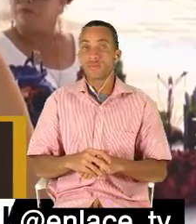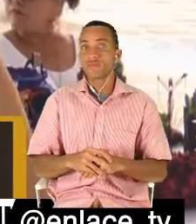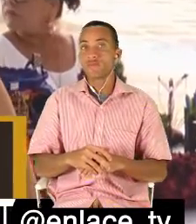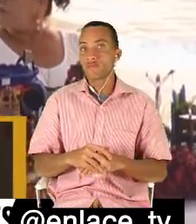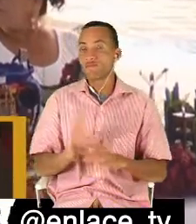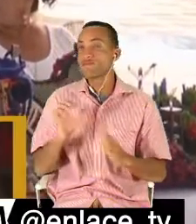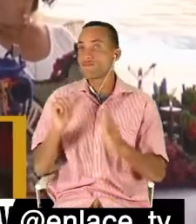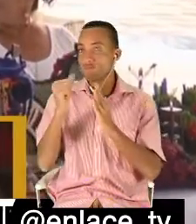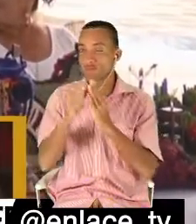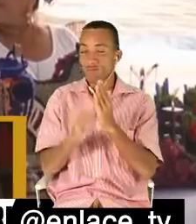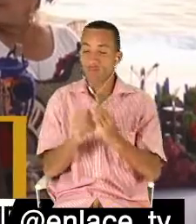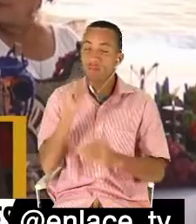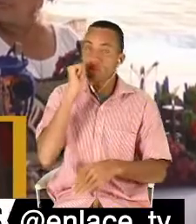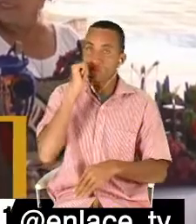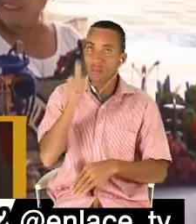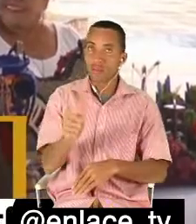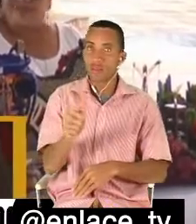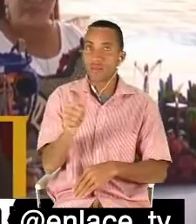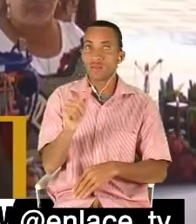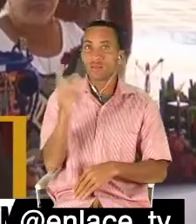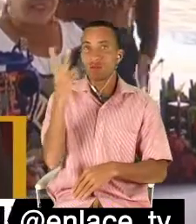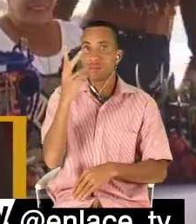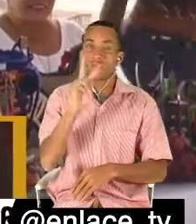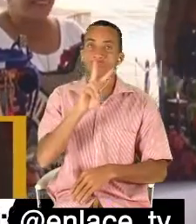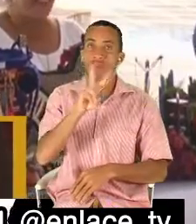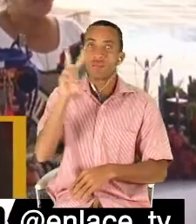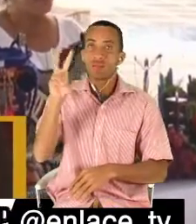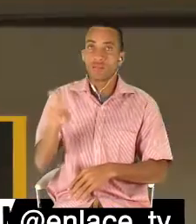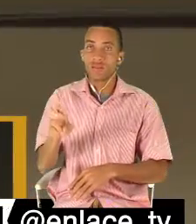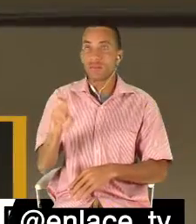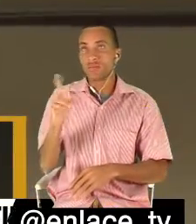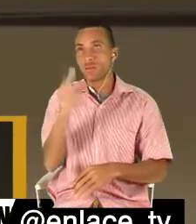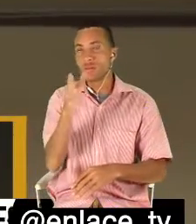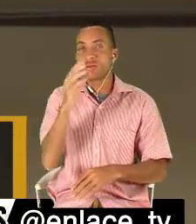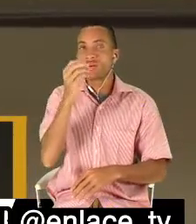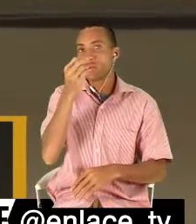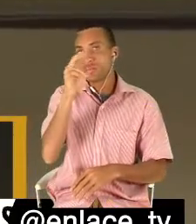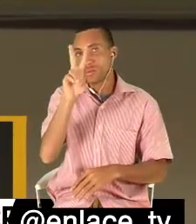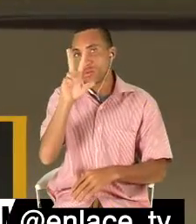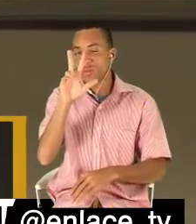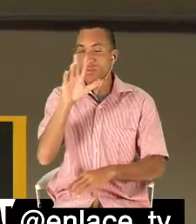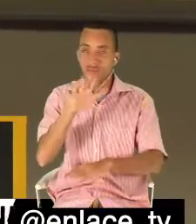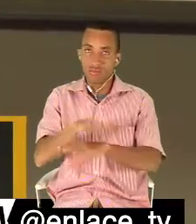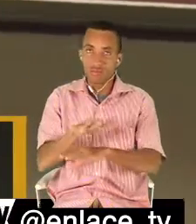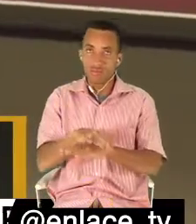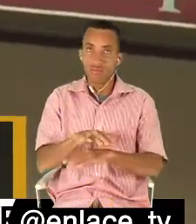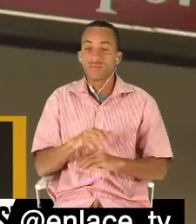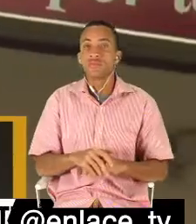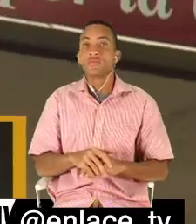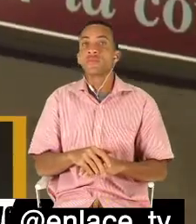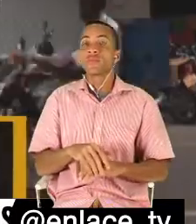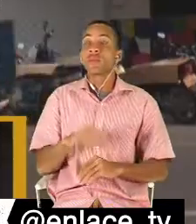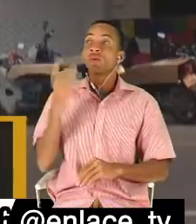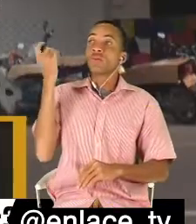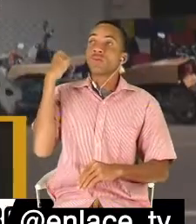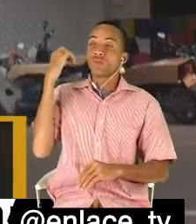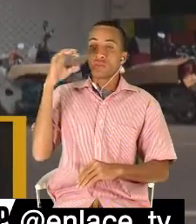para mañana viernes 27 en horas del mediodía, posesionar la Junta Directiva que fue elegida el pasado mes de abril. Antes, este es un